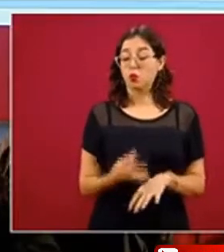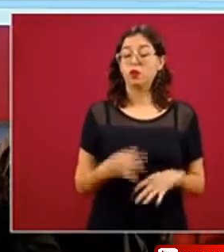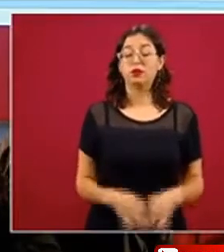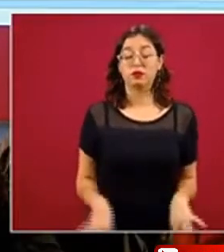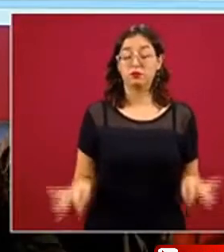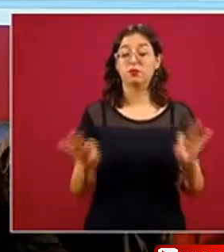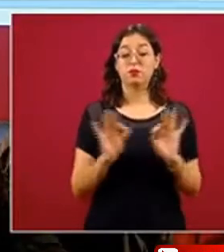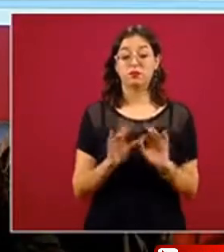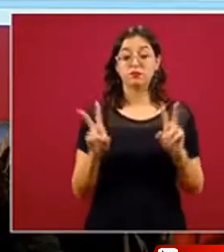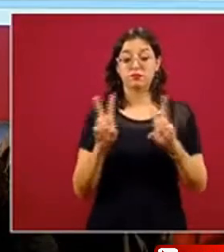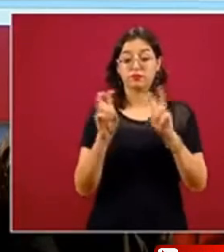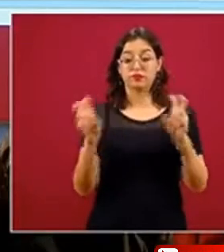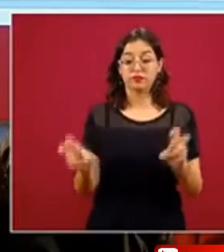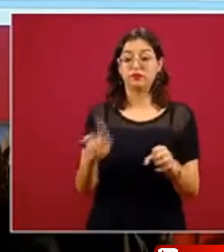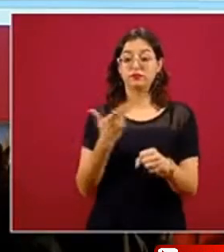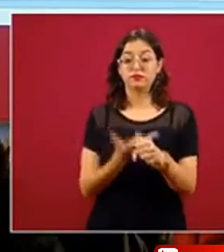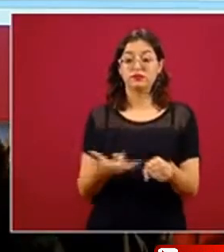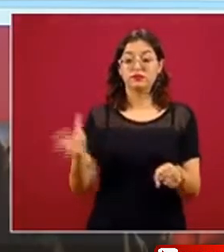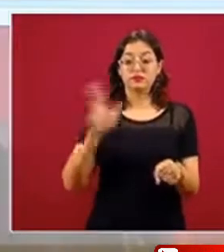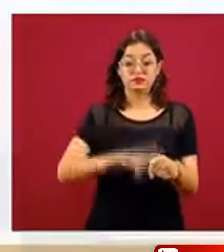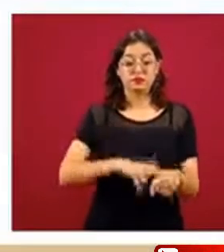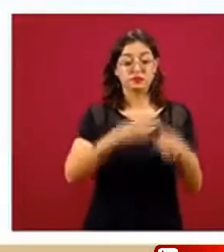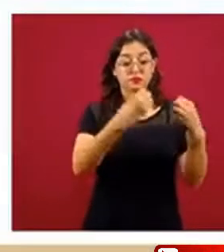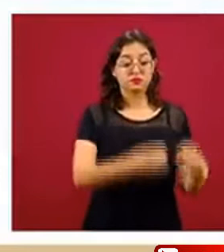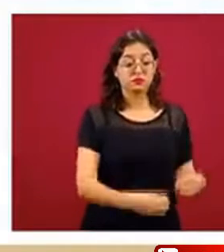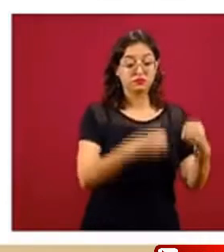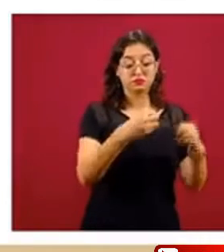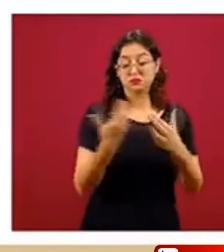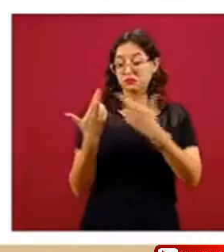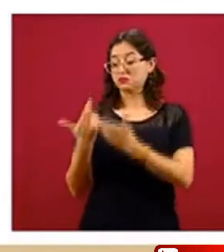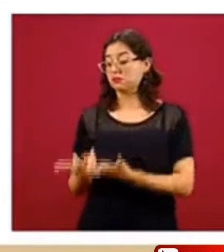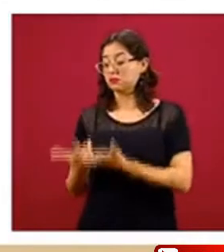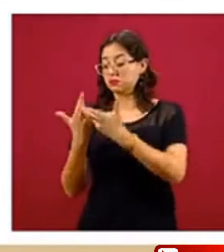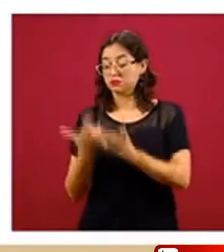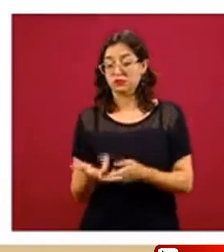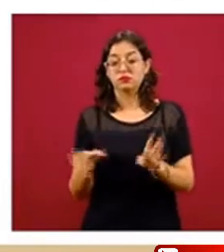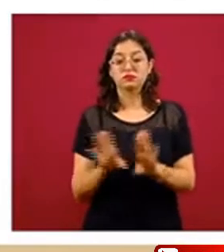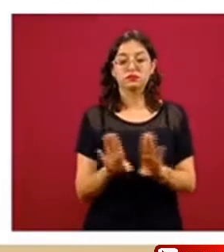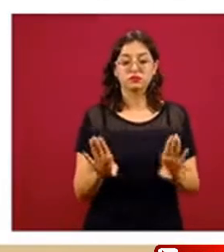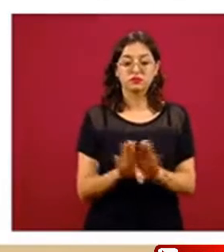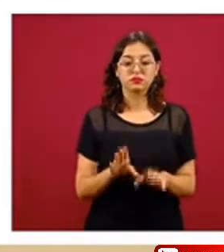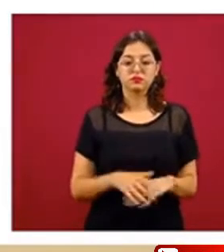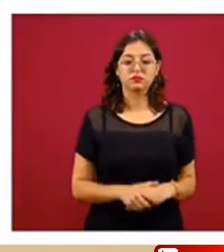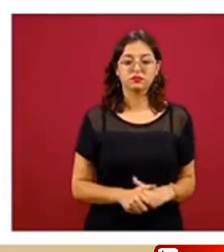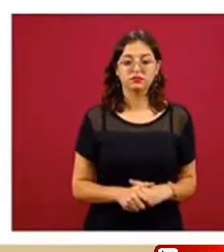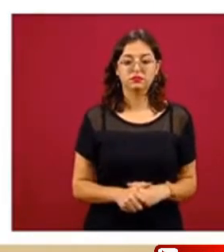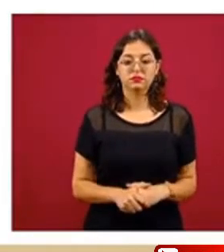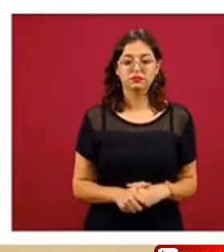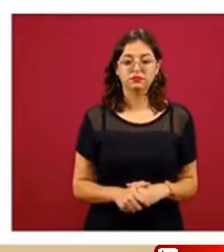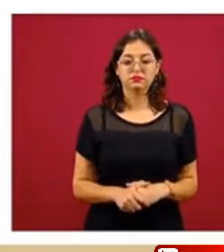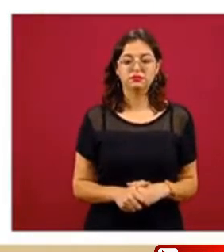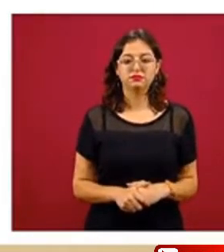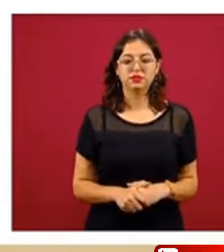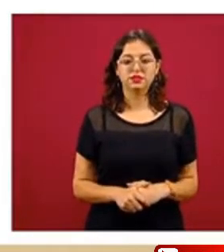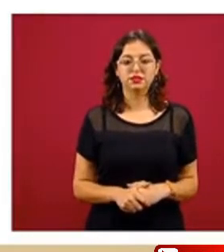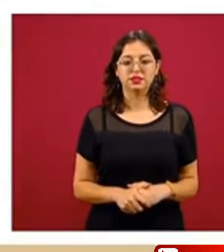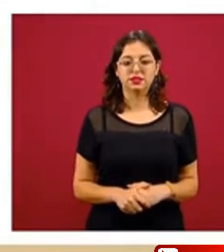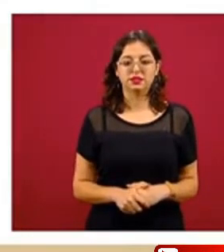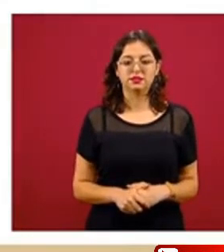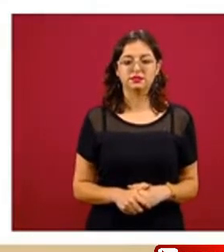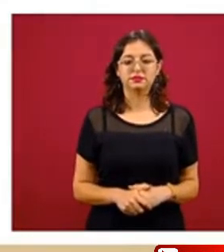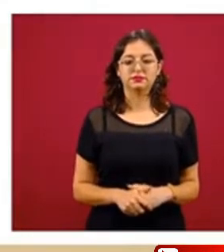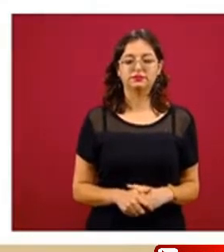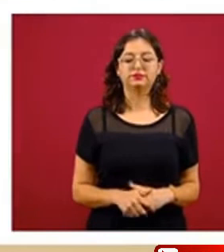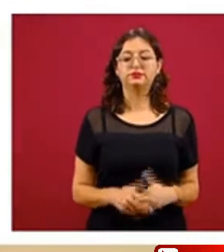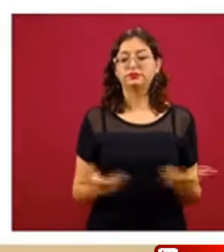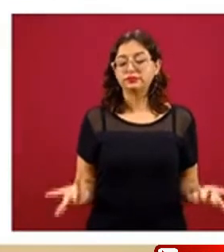importante, la ocupación y la disponibilidad hospitalarias. Recordarles que la ocupación hospitalaria